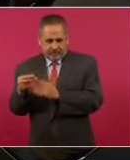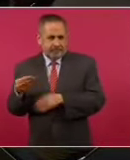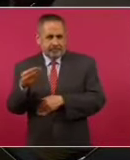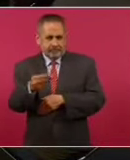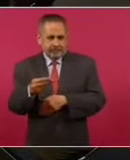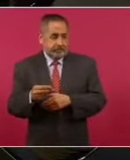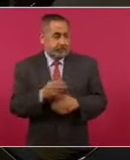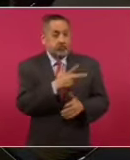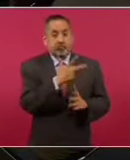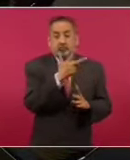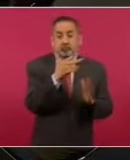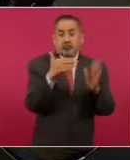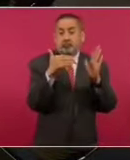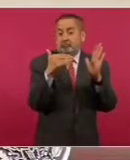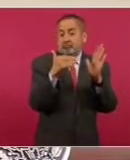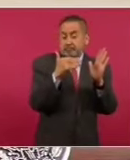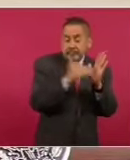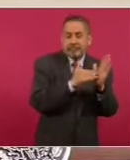a 8 mil